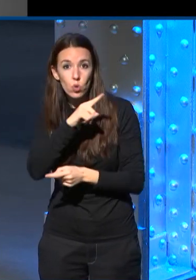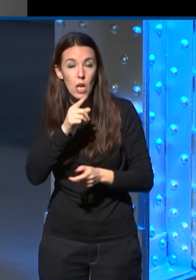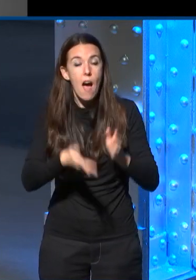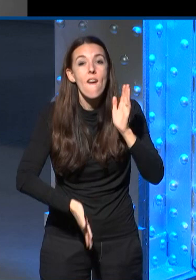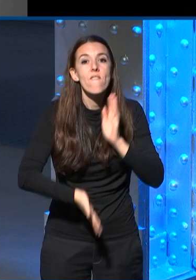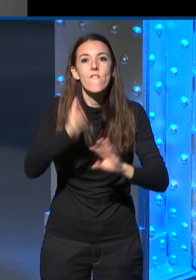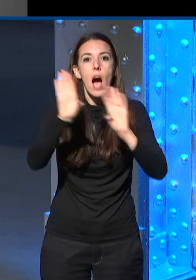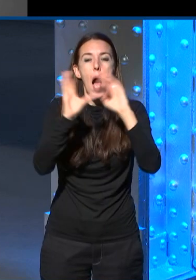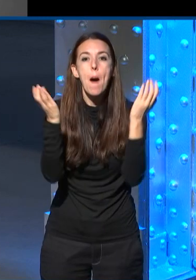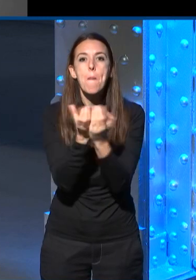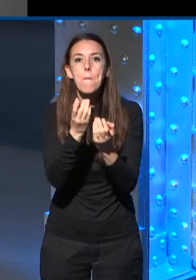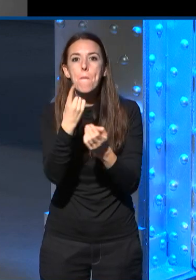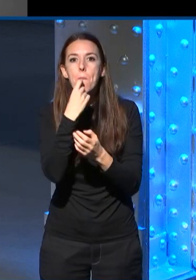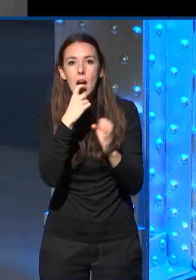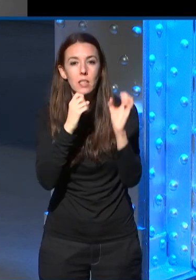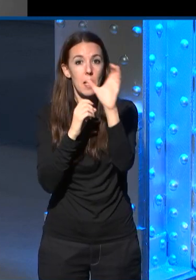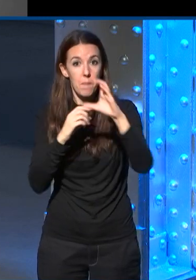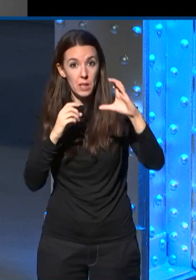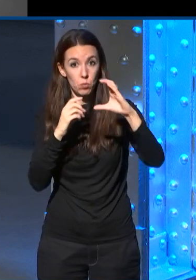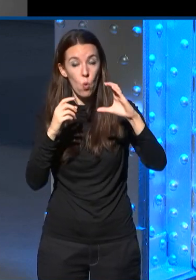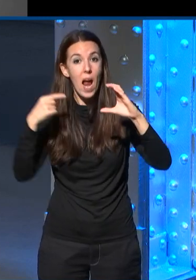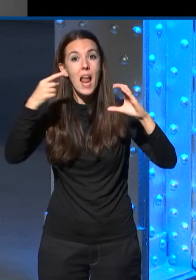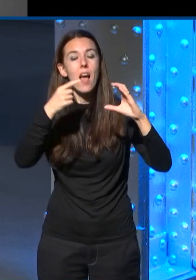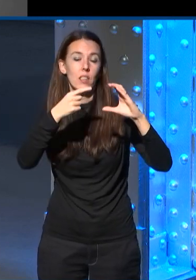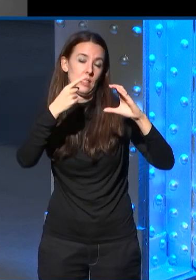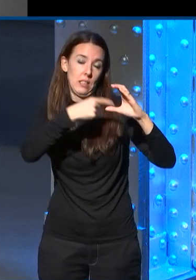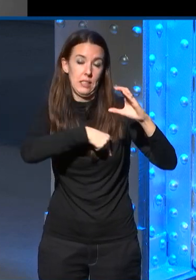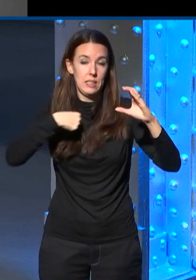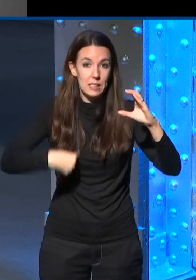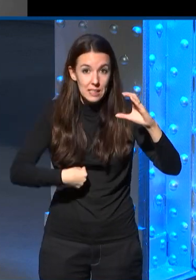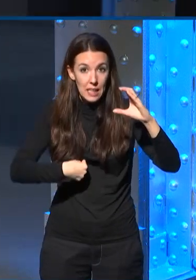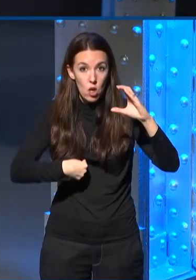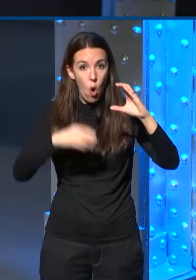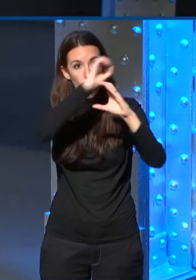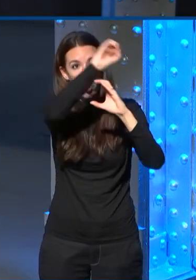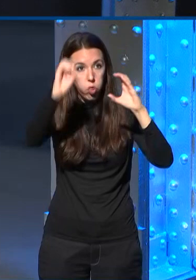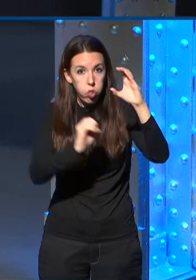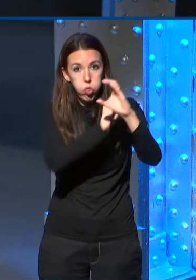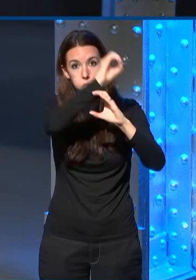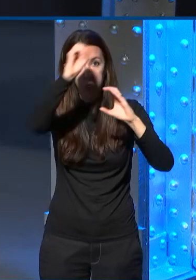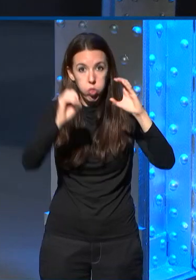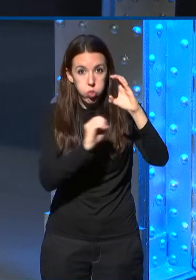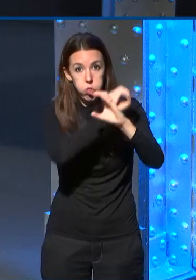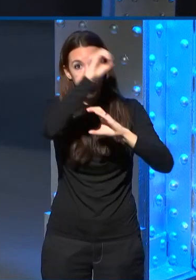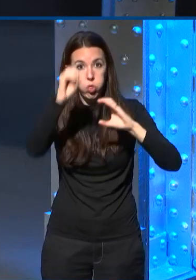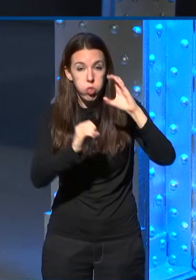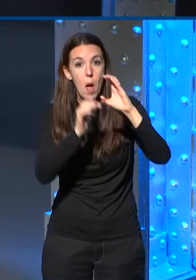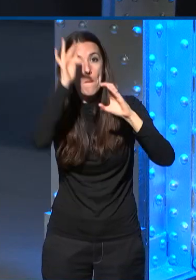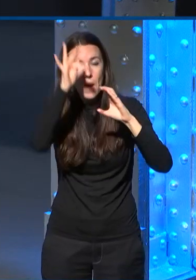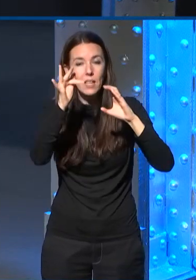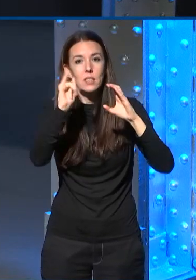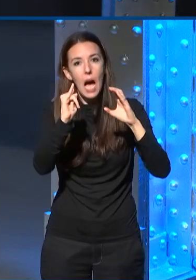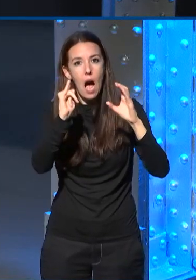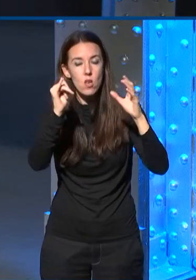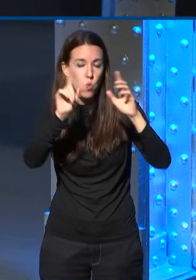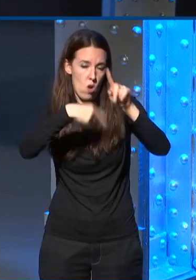Marte y dejaba orbitando en Marte un satélite chino. Este es el logo de la Agencia Espacial China, el de en medio. Y además lanzaba un penetrador, que es un tipo de